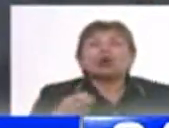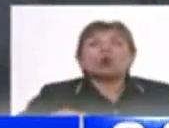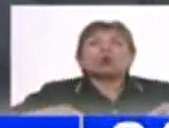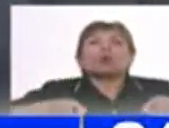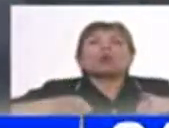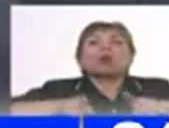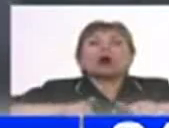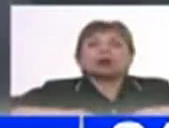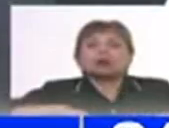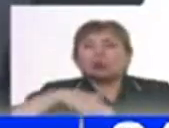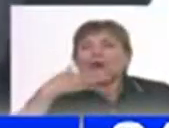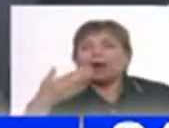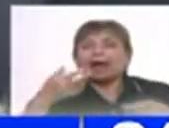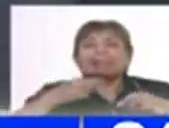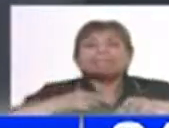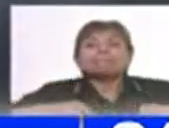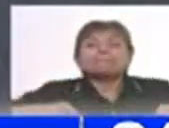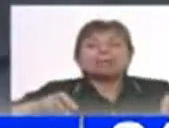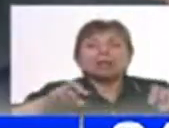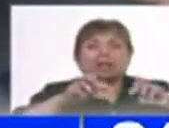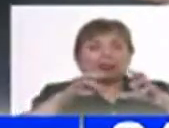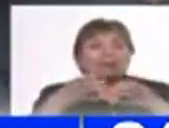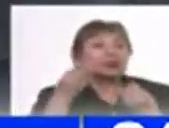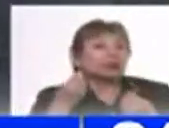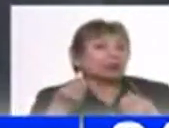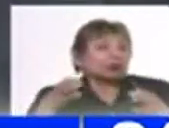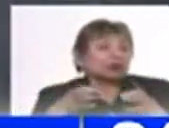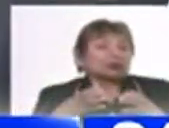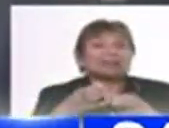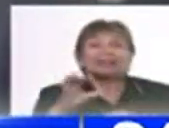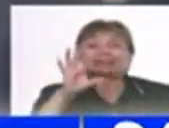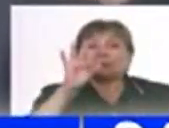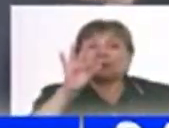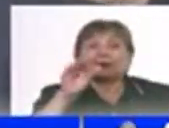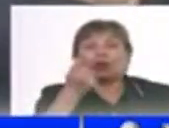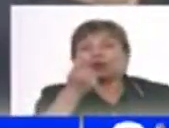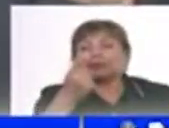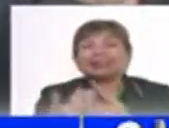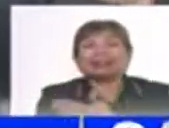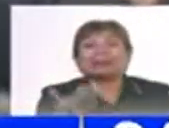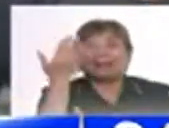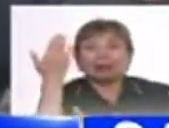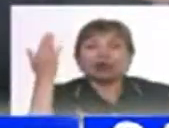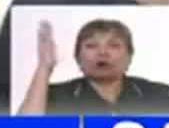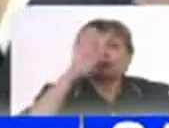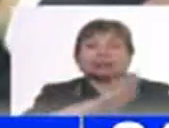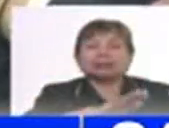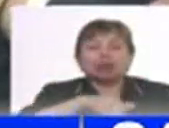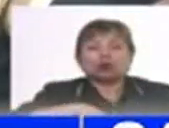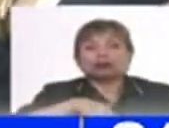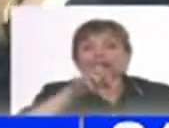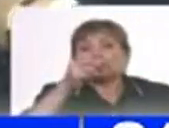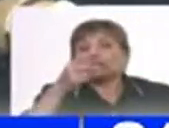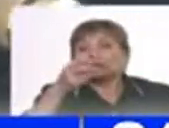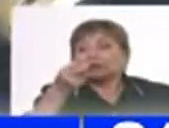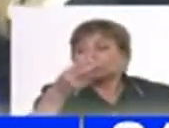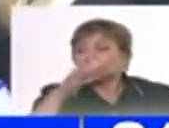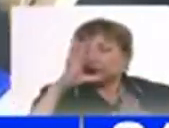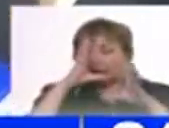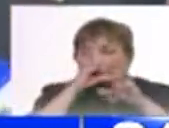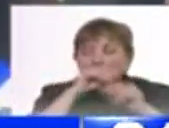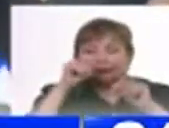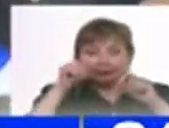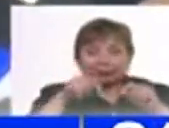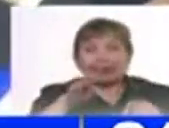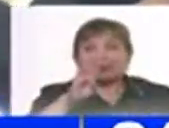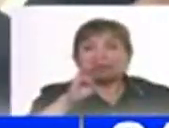hay pleno del Congreso, y porque los congresistas están desde las 9 o 10 de la mañana hasta las 10, 11 o más de la noche, por eso es que se le da ese